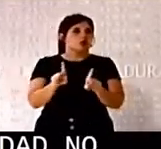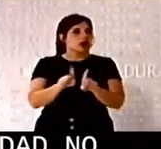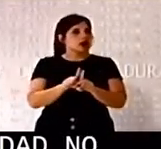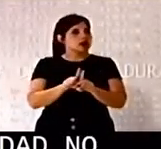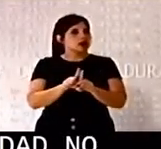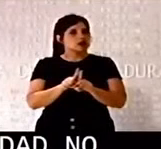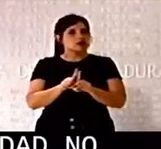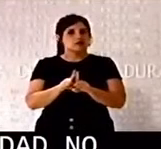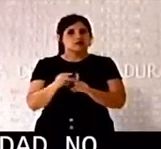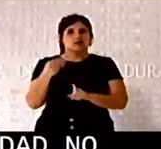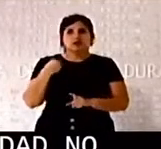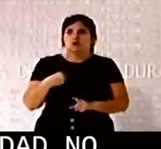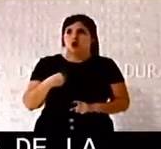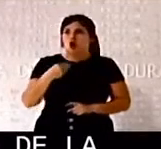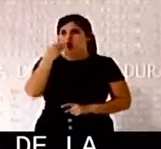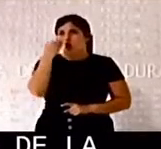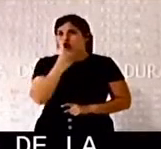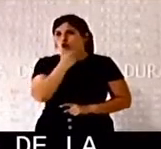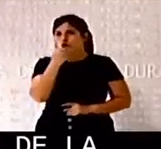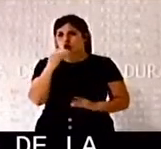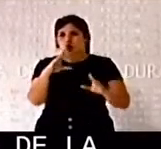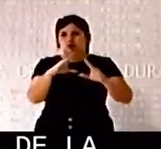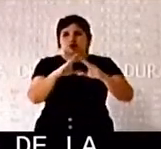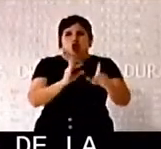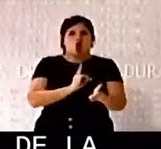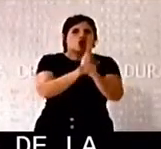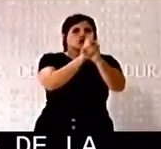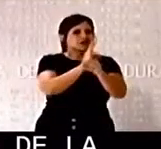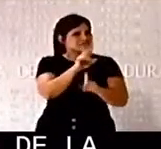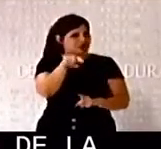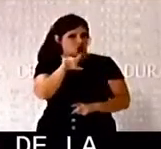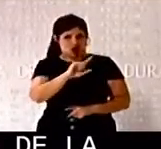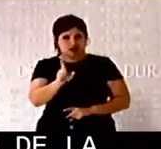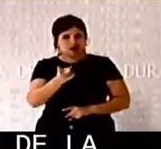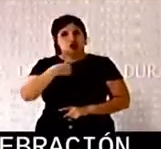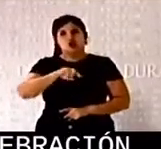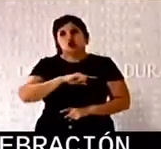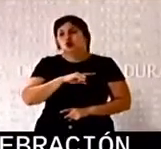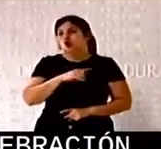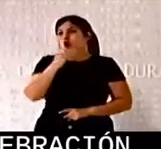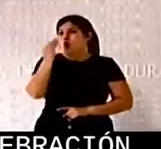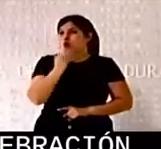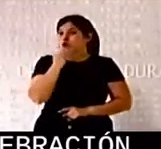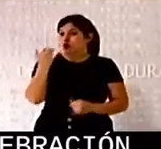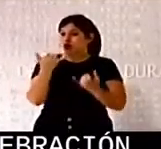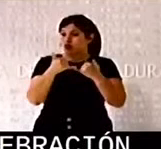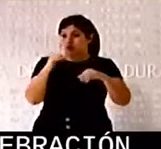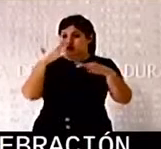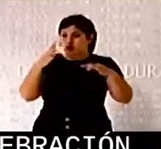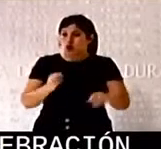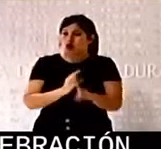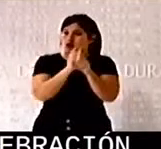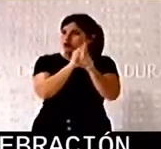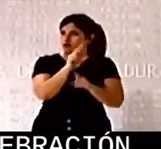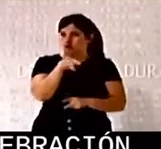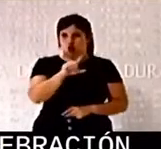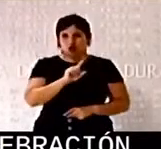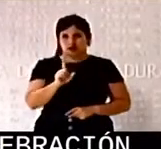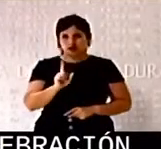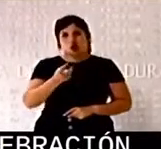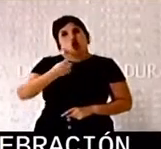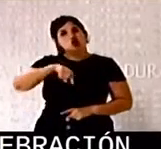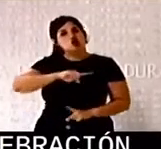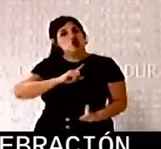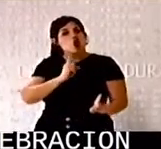del sacramento de la comunión, no estamos en contra de la celebración segura de la comunión. Estamos en contra de que